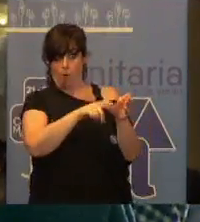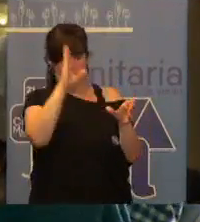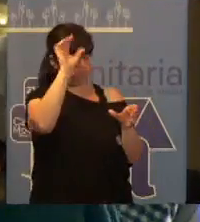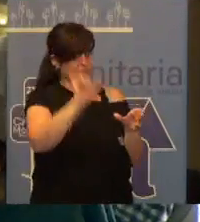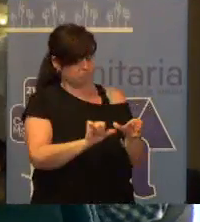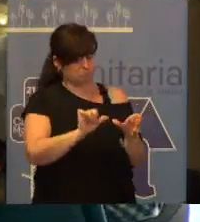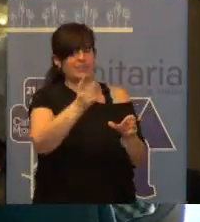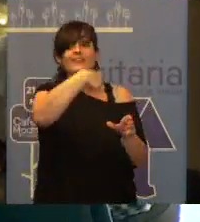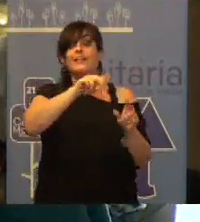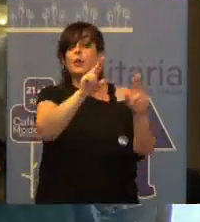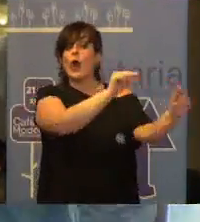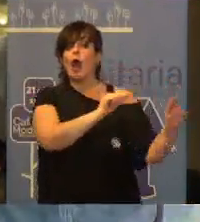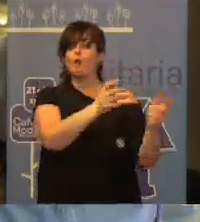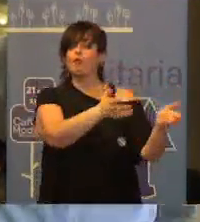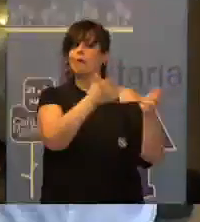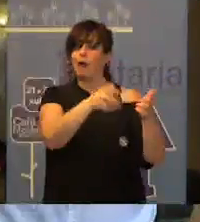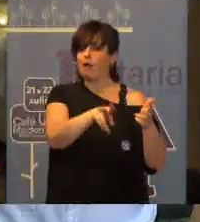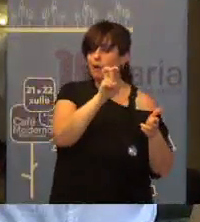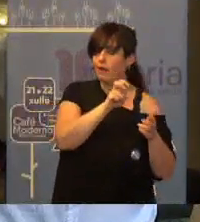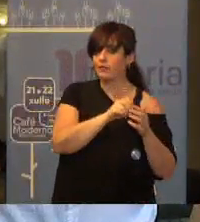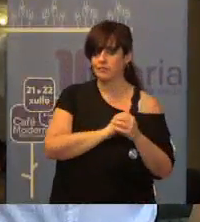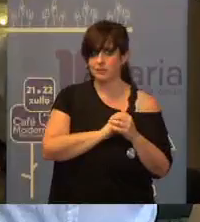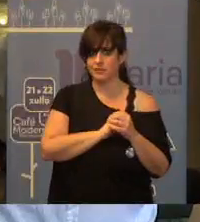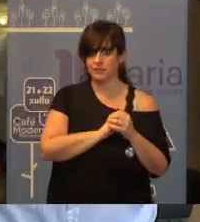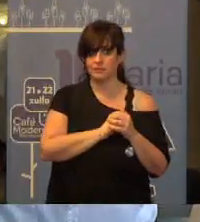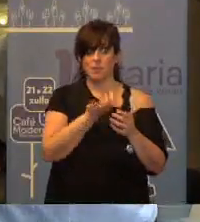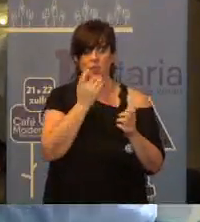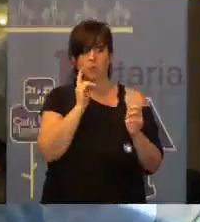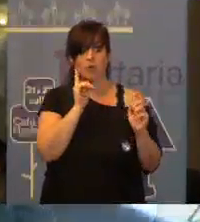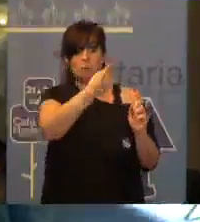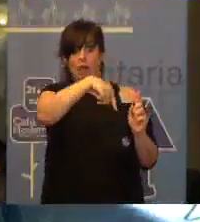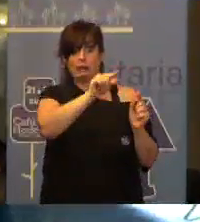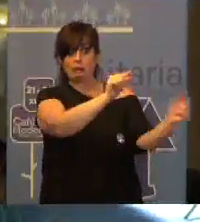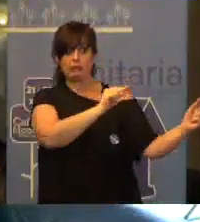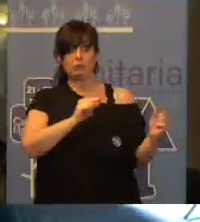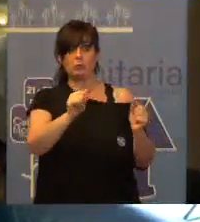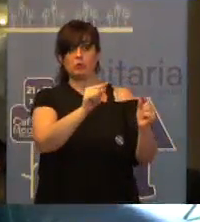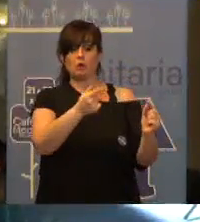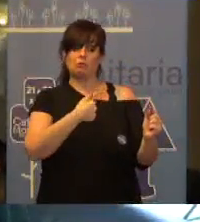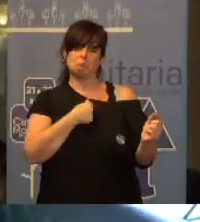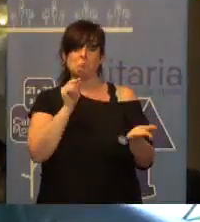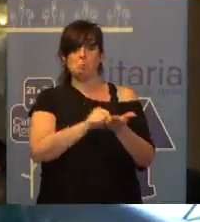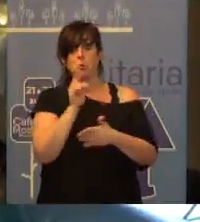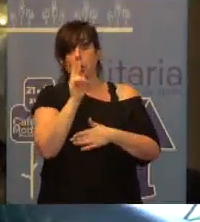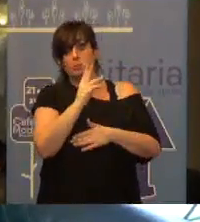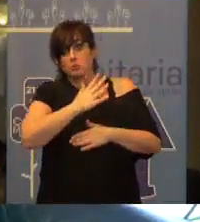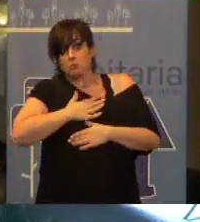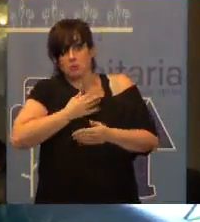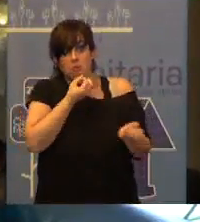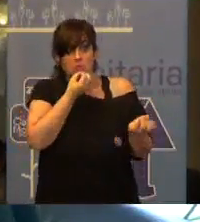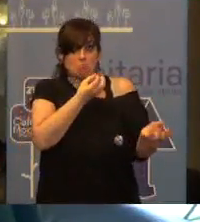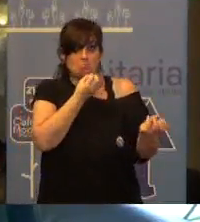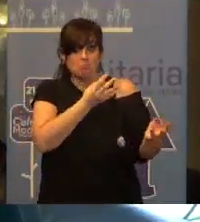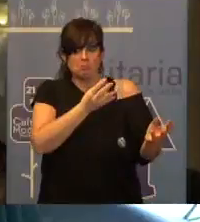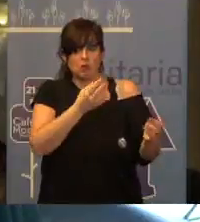estaban dicindo que iban a ganar, que iban a ganar. E eu, cando se discutía iso no grupo, eu poñía a miña visión realista, penso eu, do